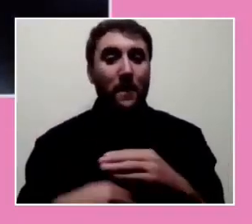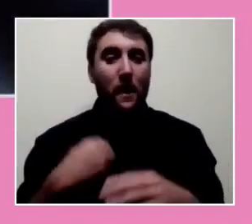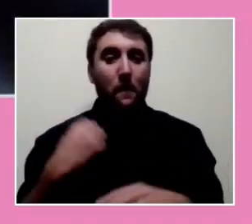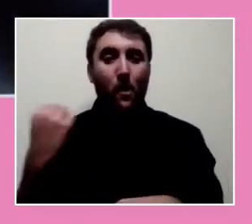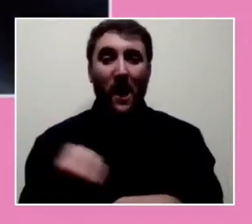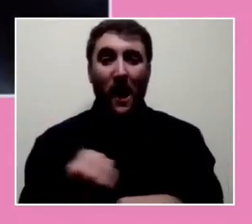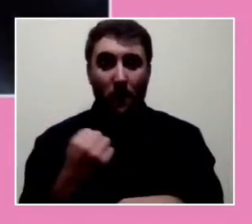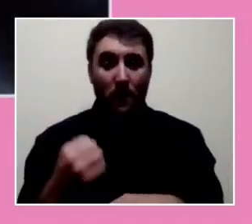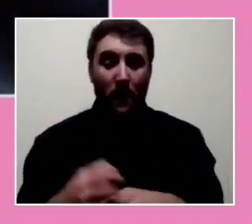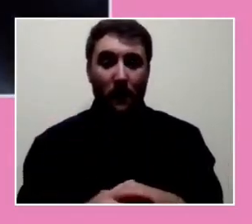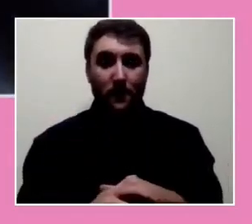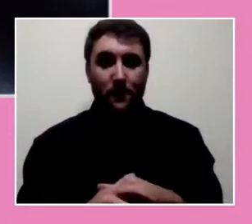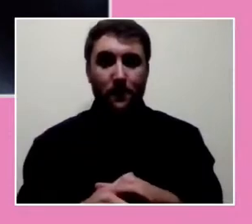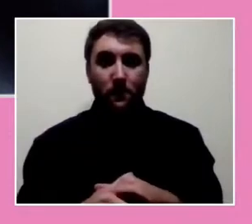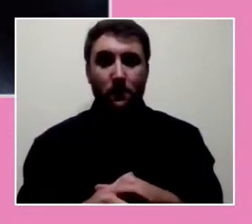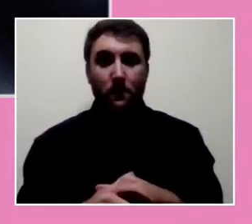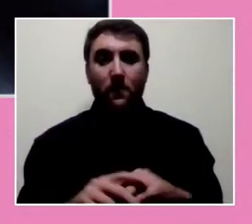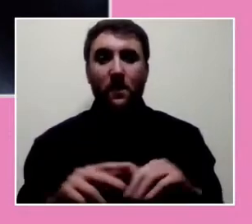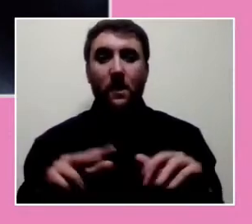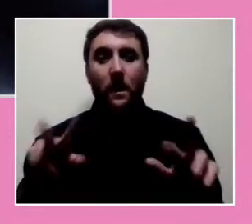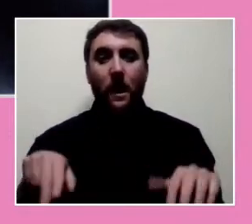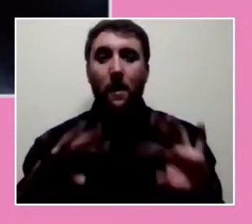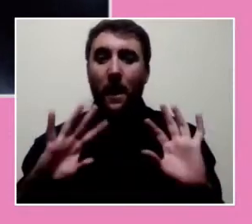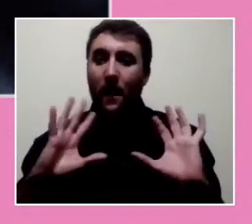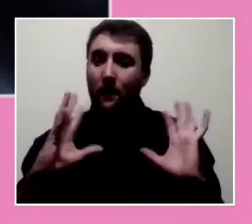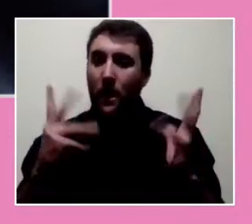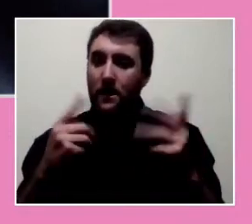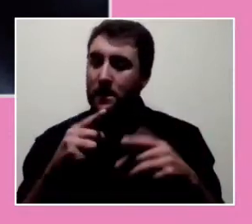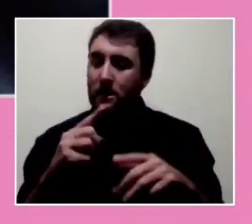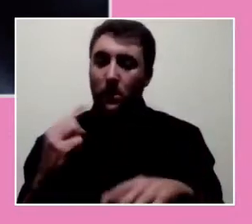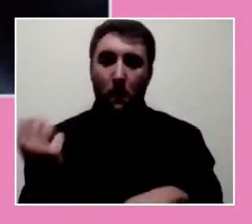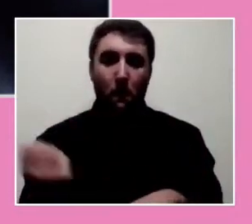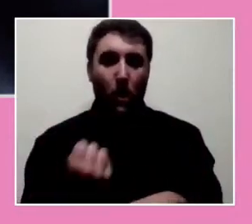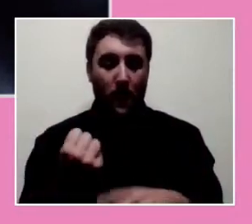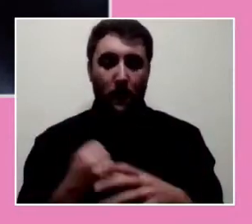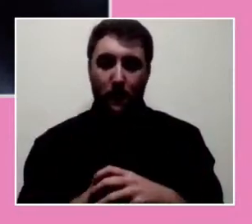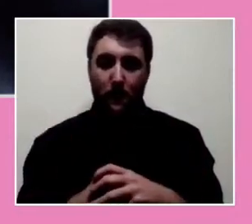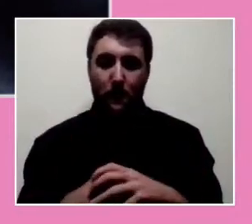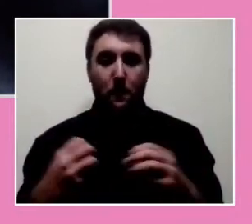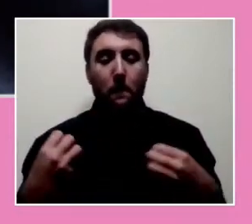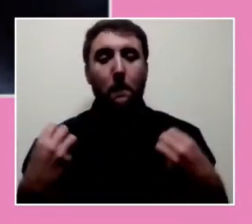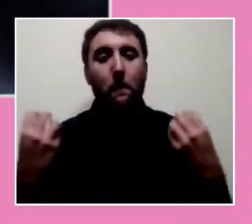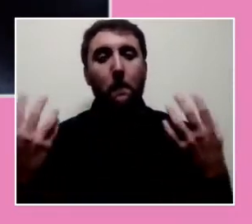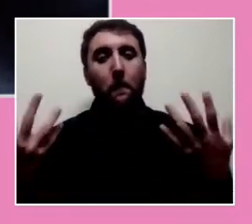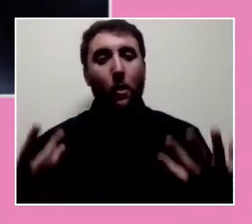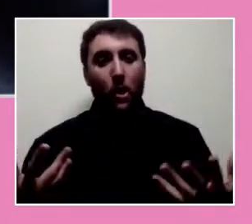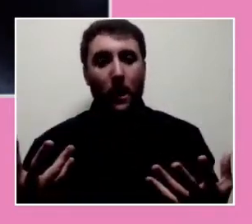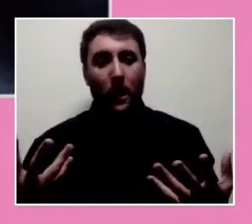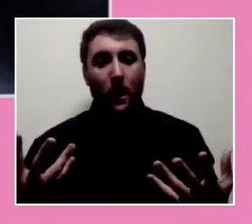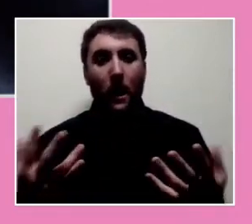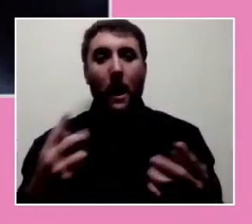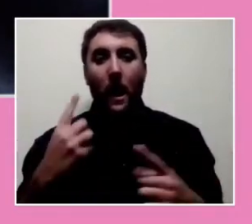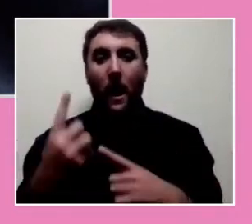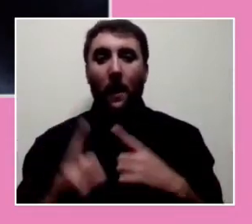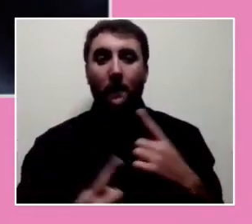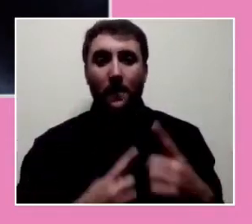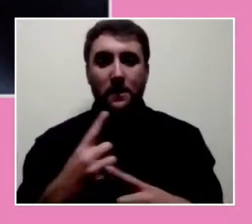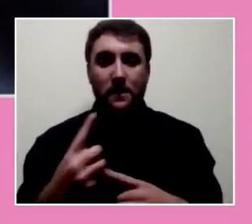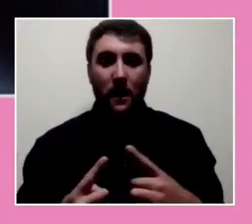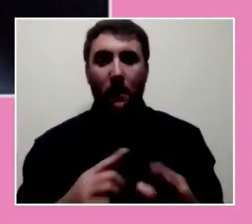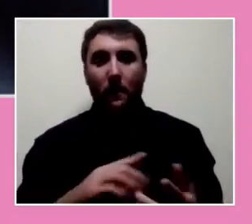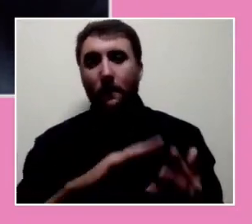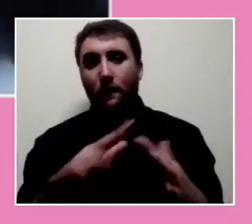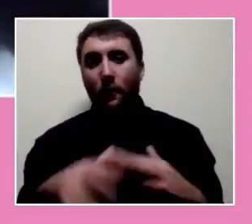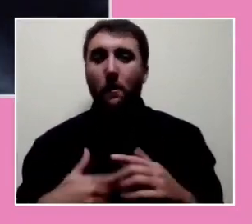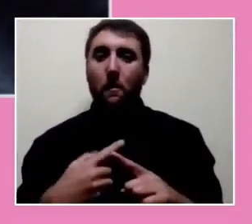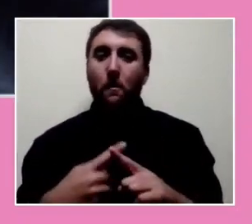importante es el tema de la violencia. Porque hay veces que con fines de fama o